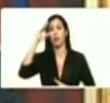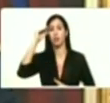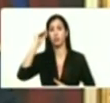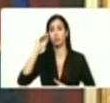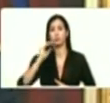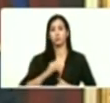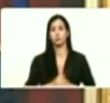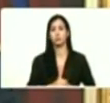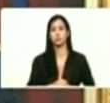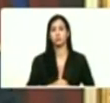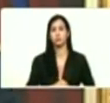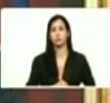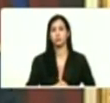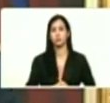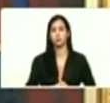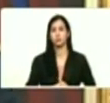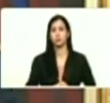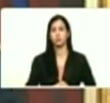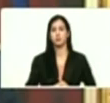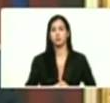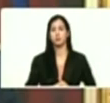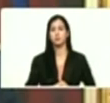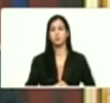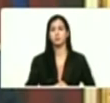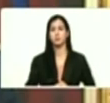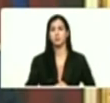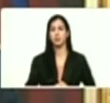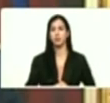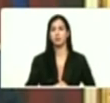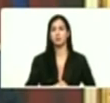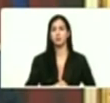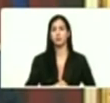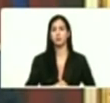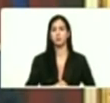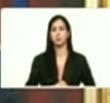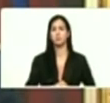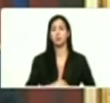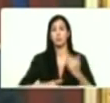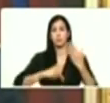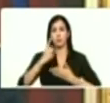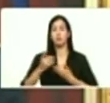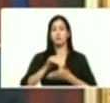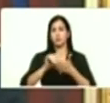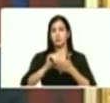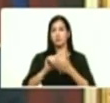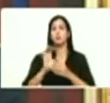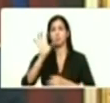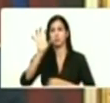lo creamos en el 2014 es el plan nacional de divisas del país